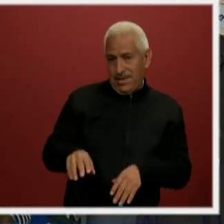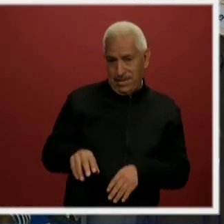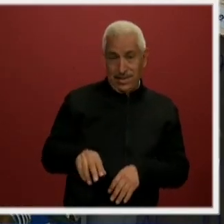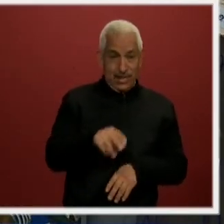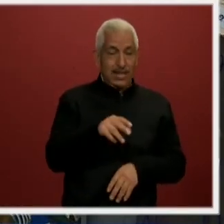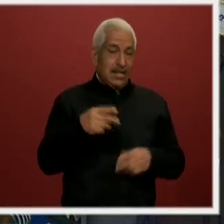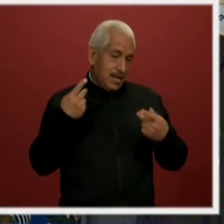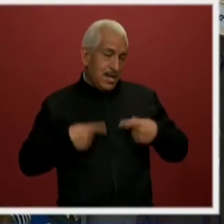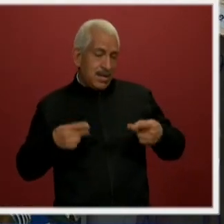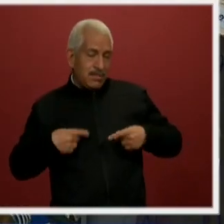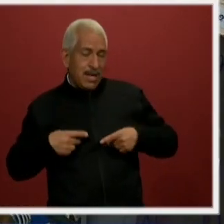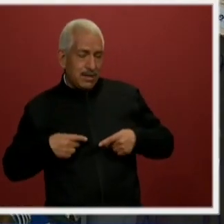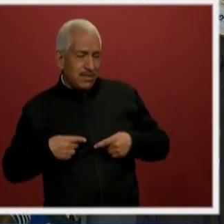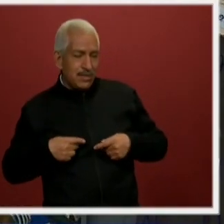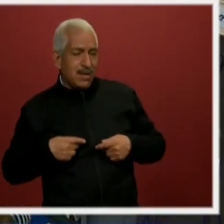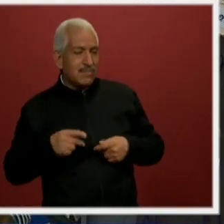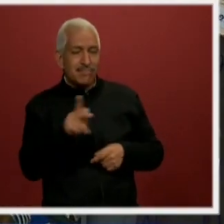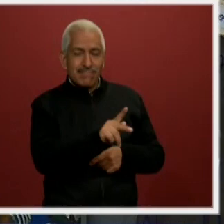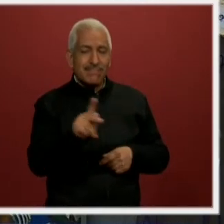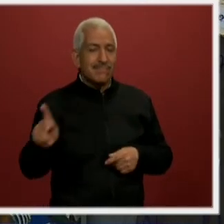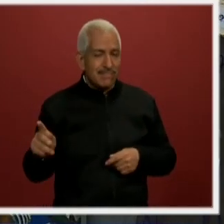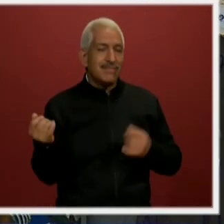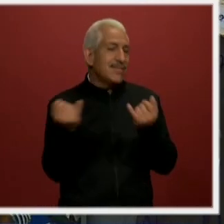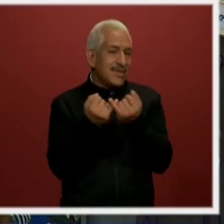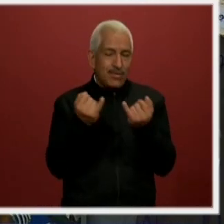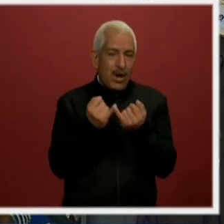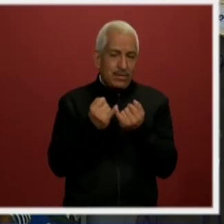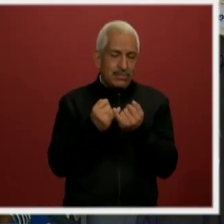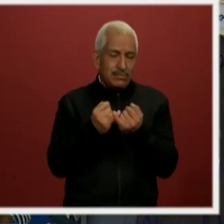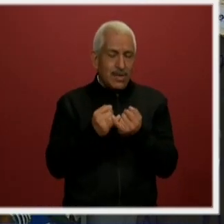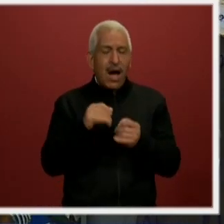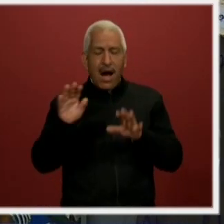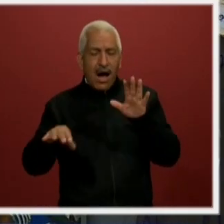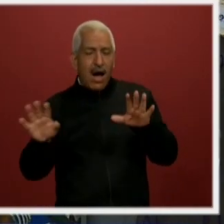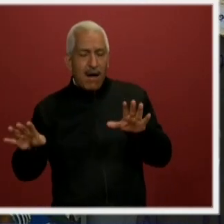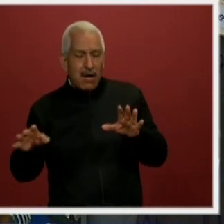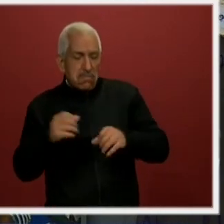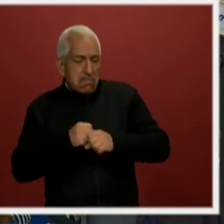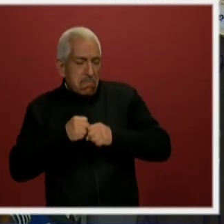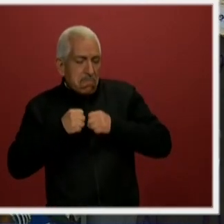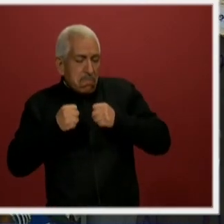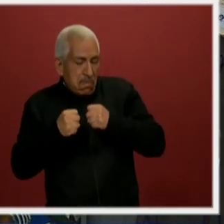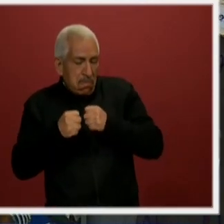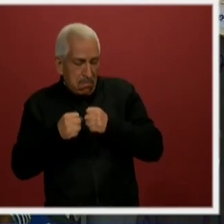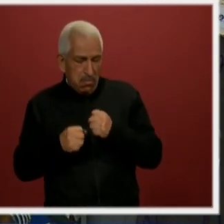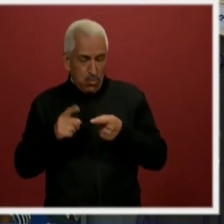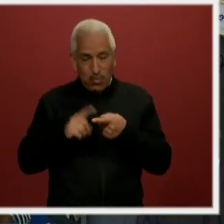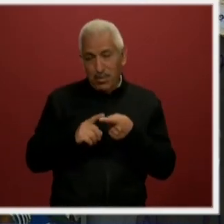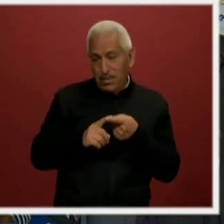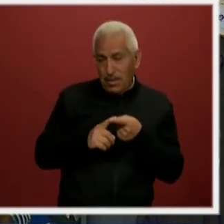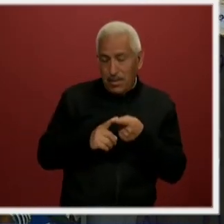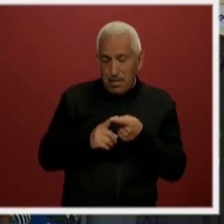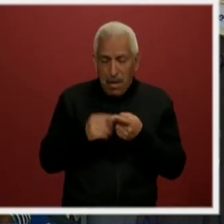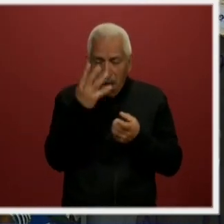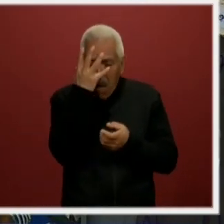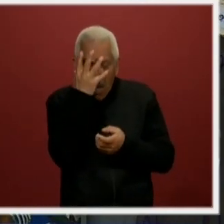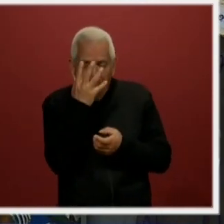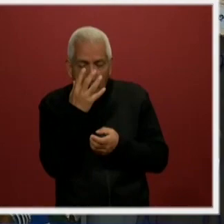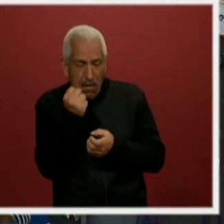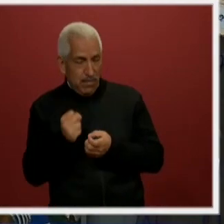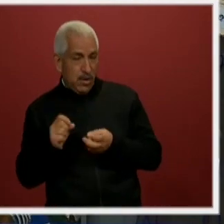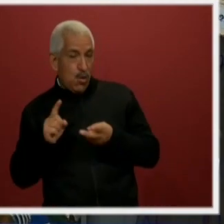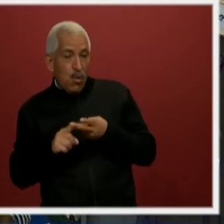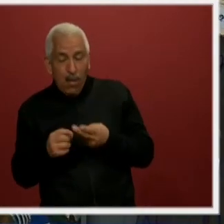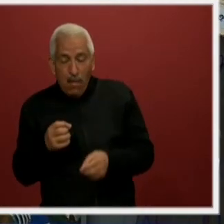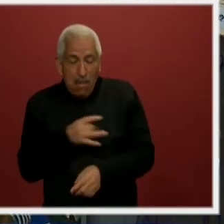inflamos de muchas emociones a veces nos inflamos de miedo de tristeza oa veces también de mucho